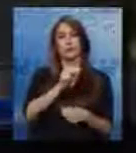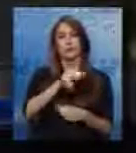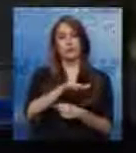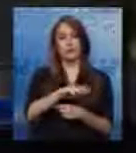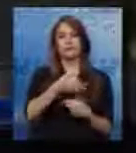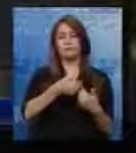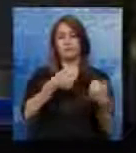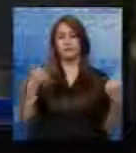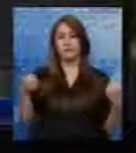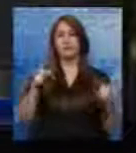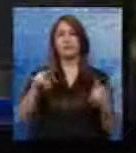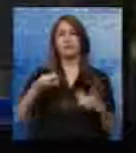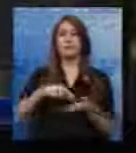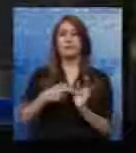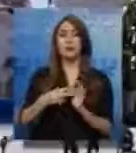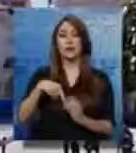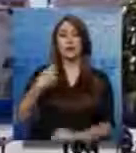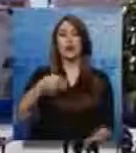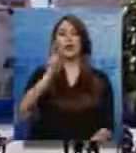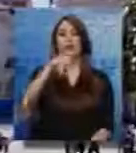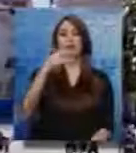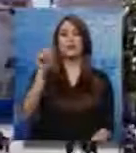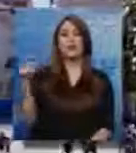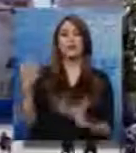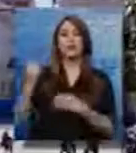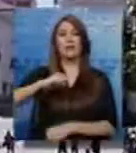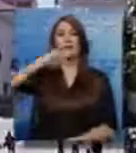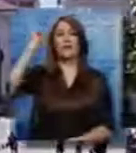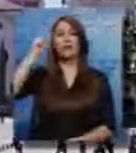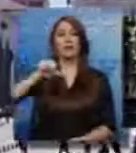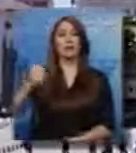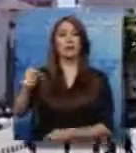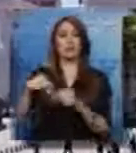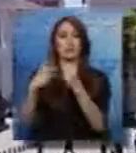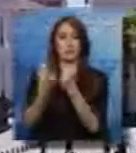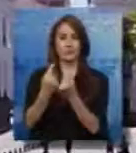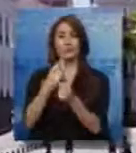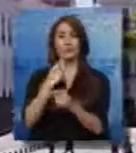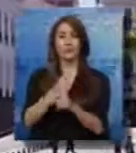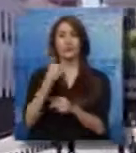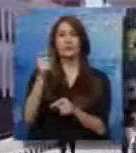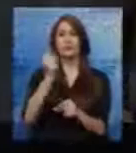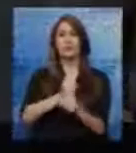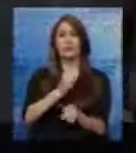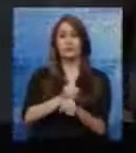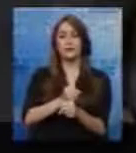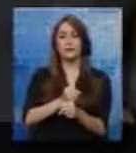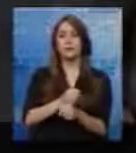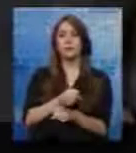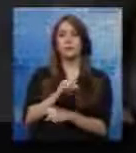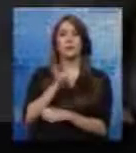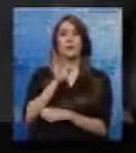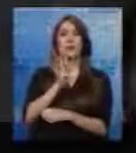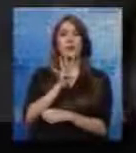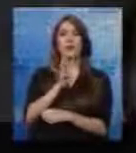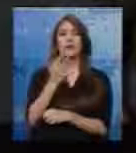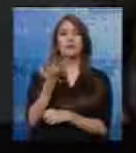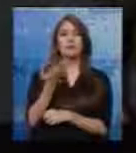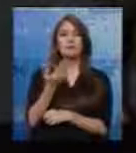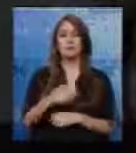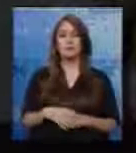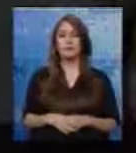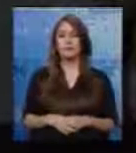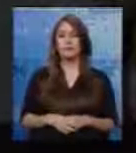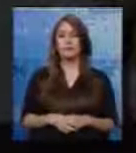en las próximas elecciones en el año 2017. Que la enmienda es una muestra más del respaldo del gobierno a los trabajadores. 4/5 de